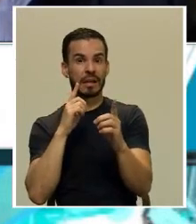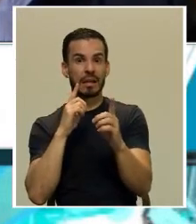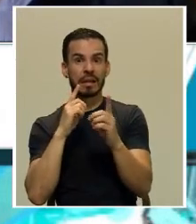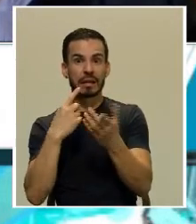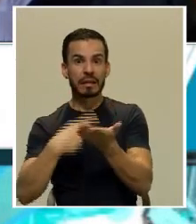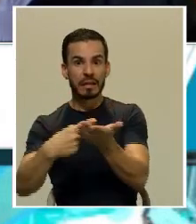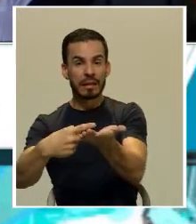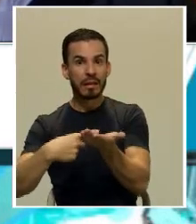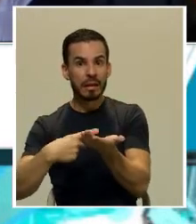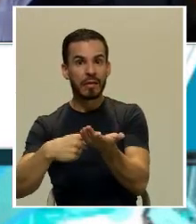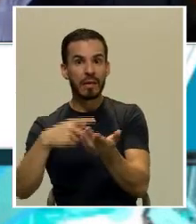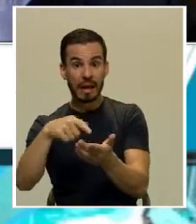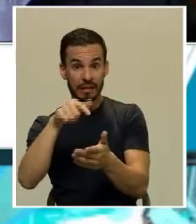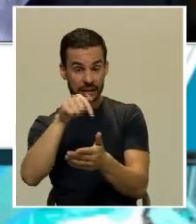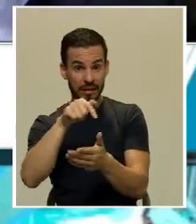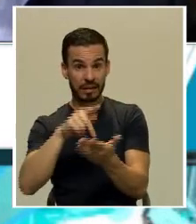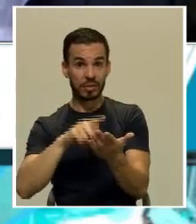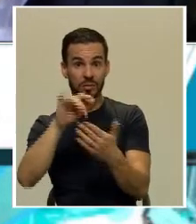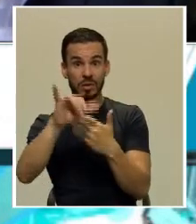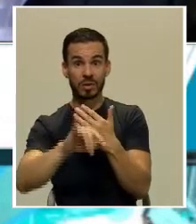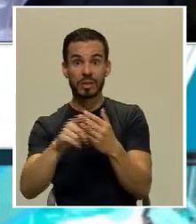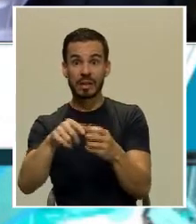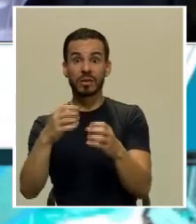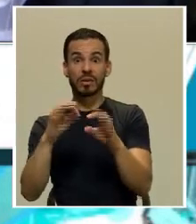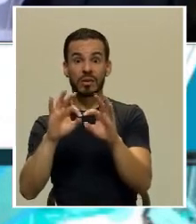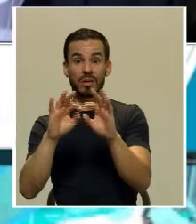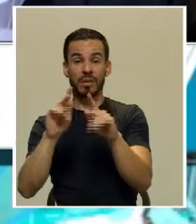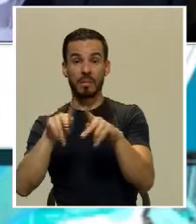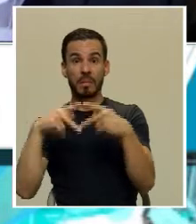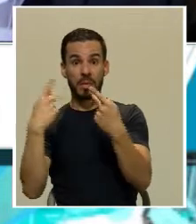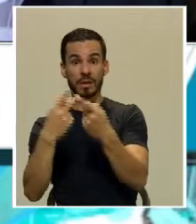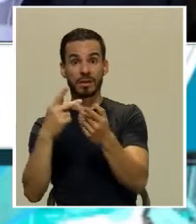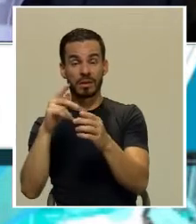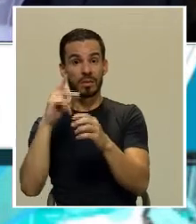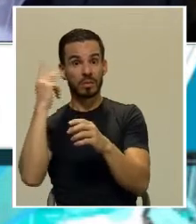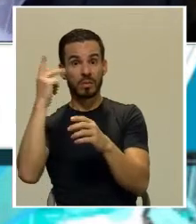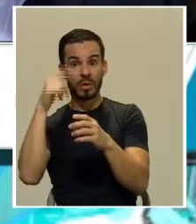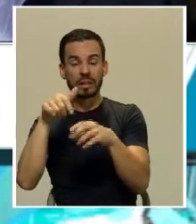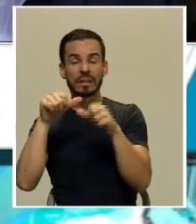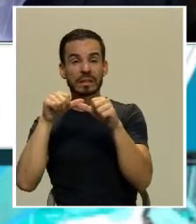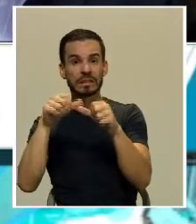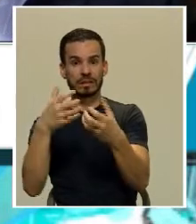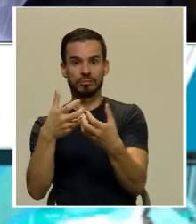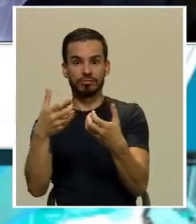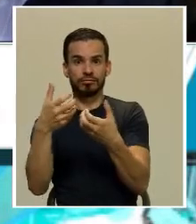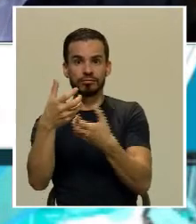estos proyectos llega en un momento en donde las fracciones del Congreso continúan